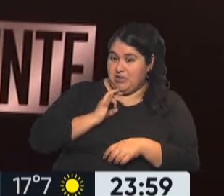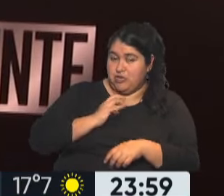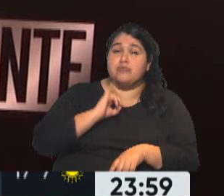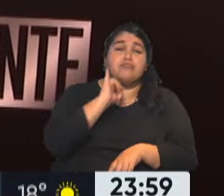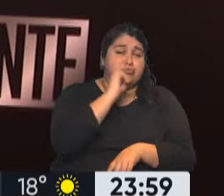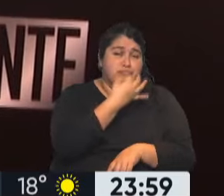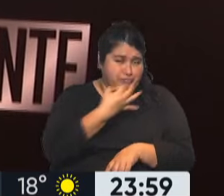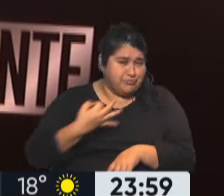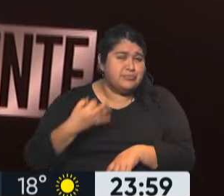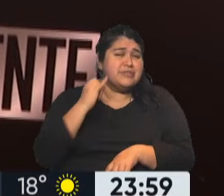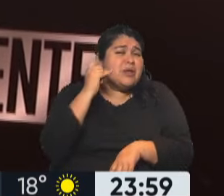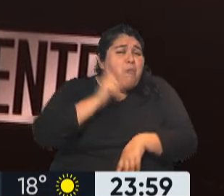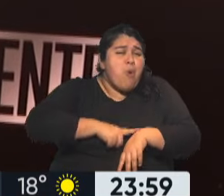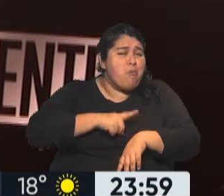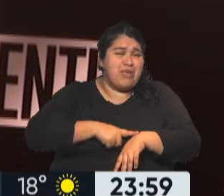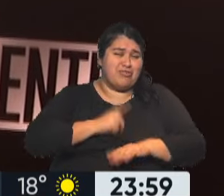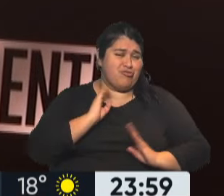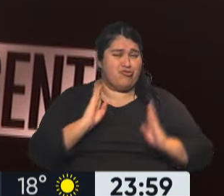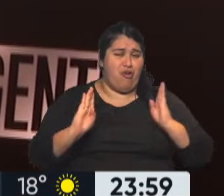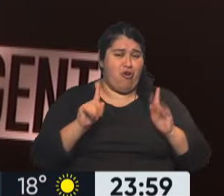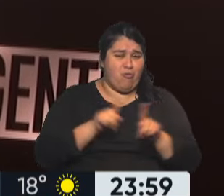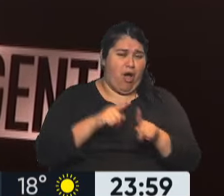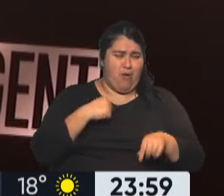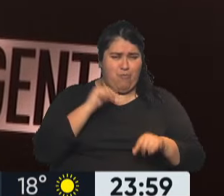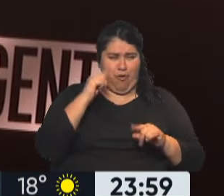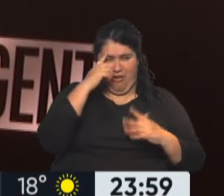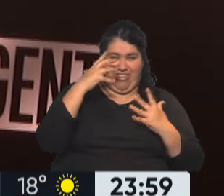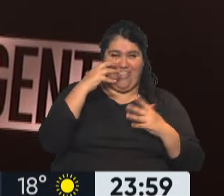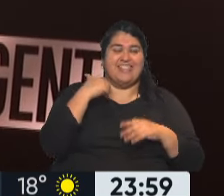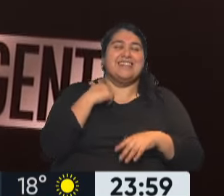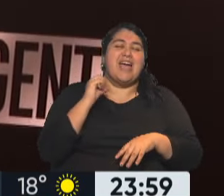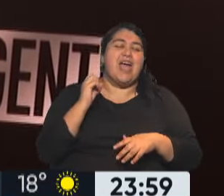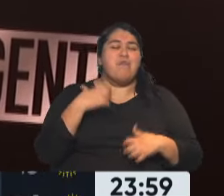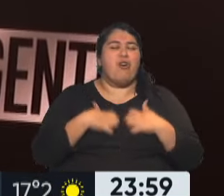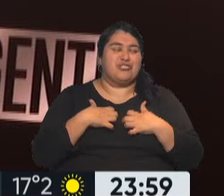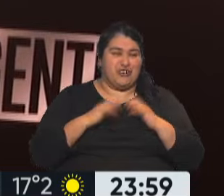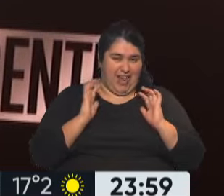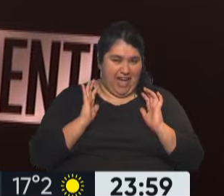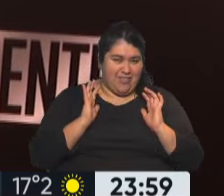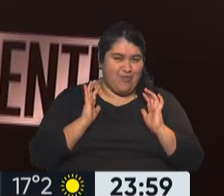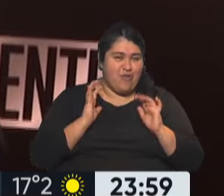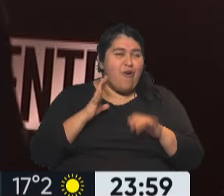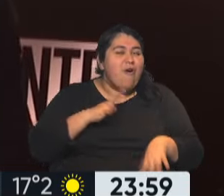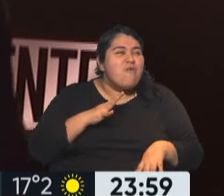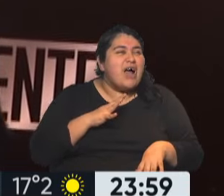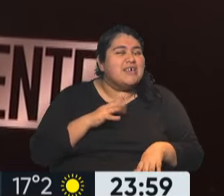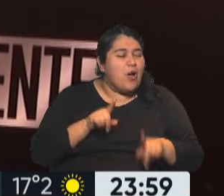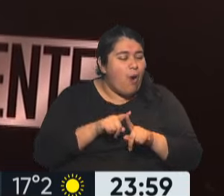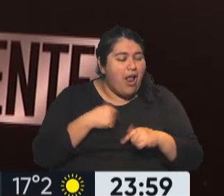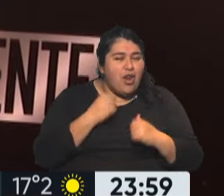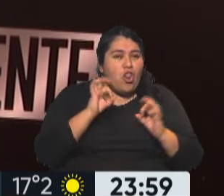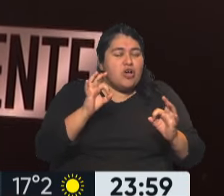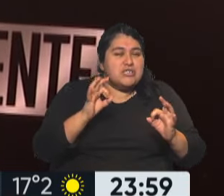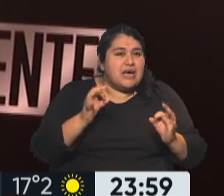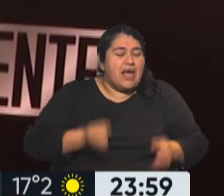y bueno, por eso son momentos, estoy como todavía muy emocionado, la verdad que no llegué a